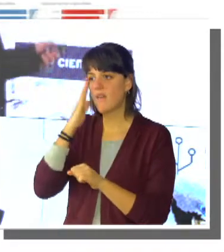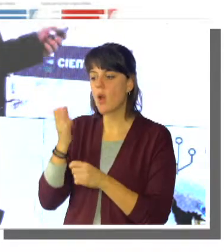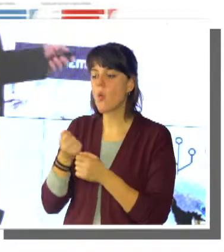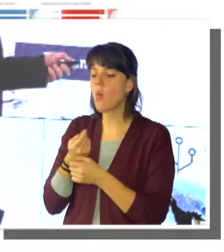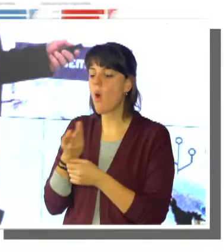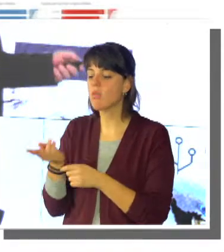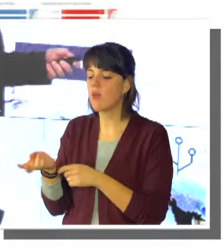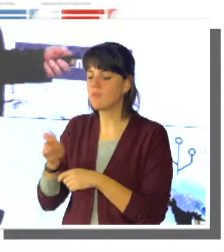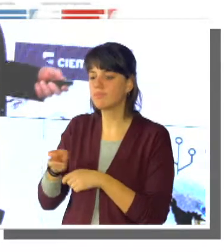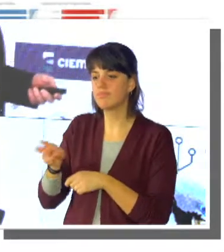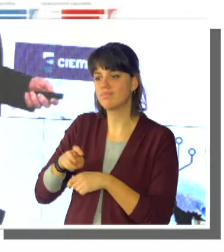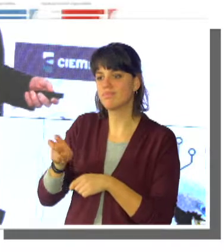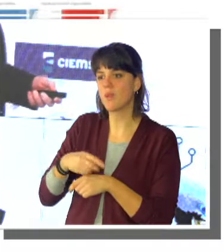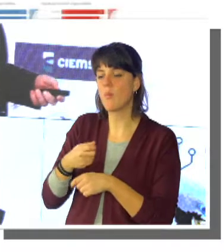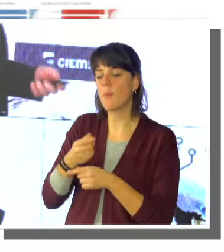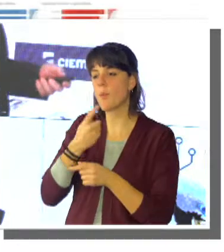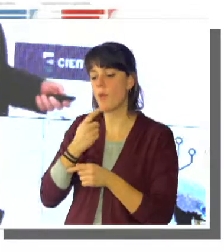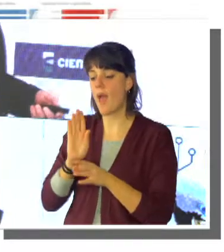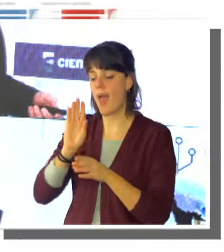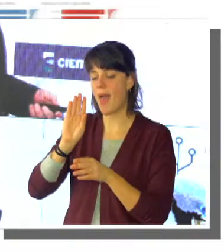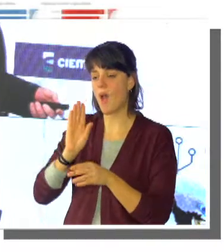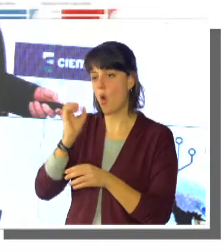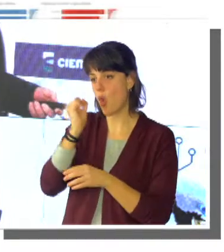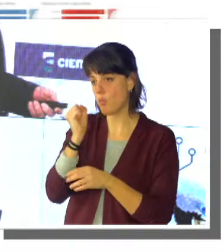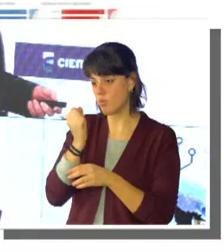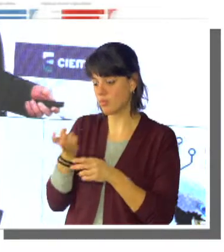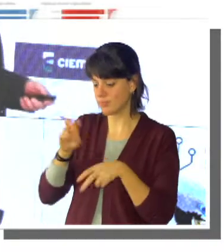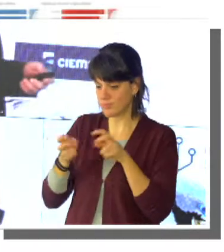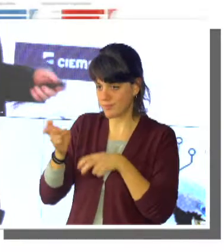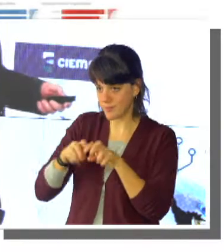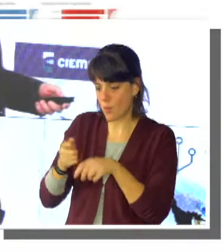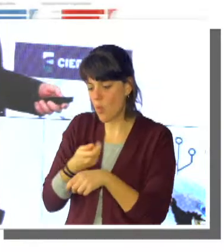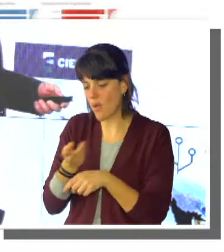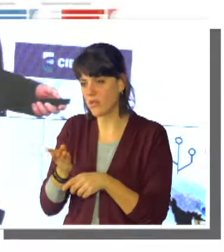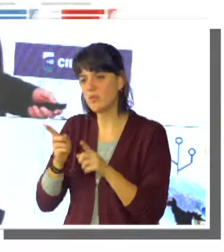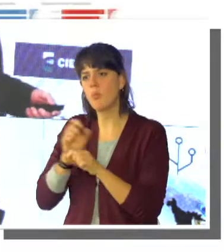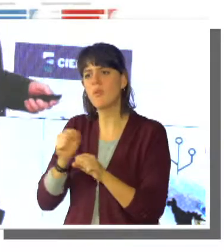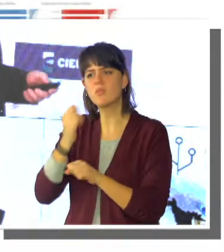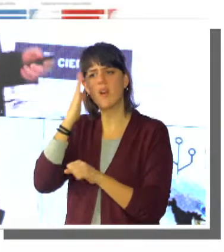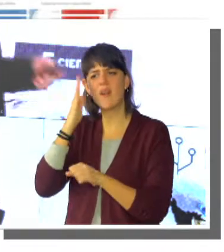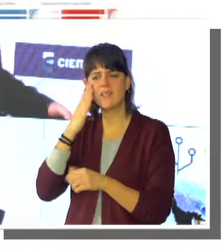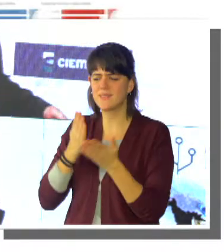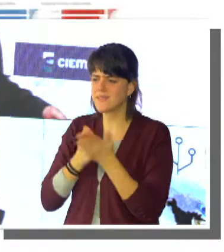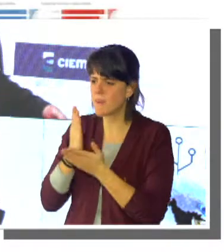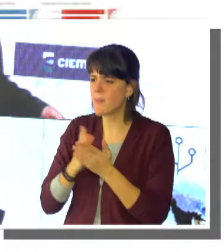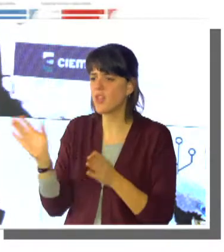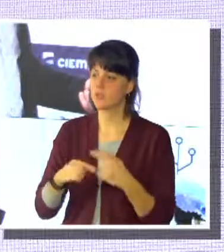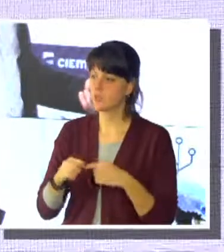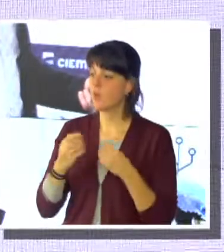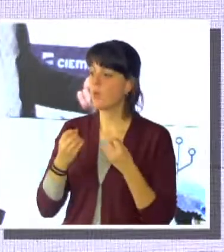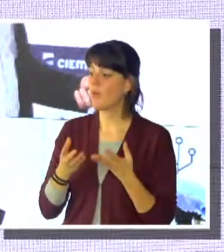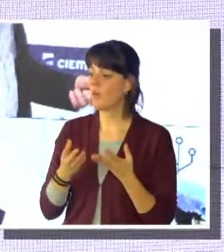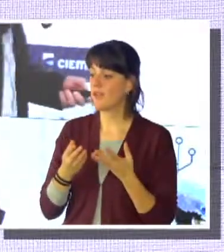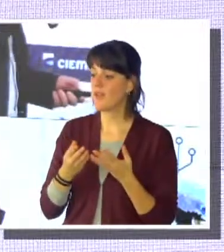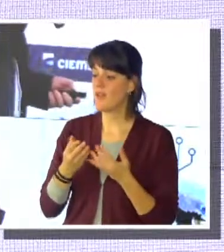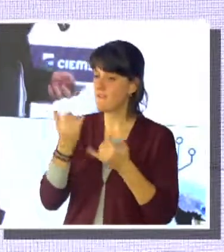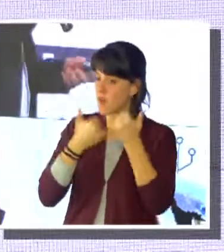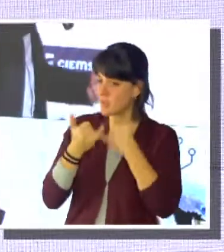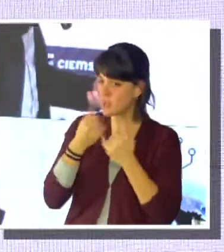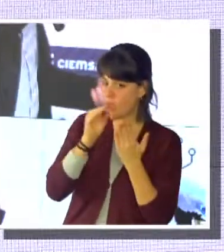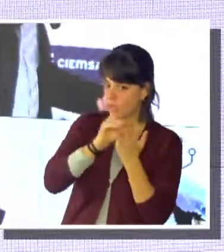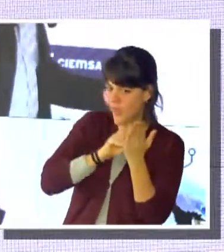les voy a hablar de la aplicación del cumplimiento de los horarios. Y esta aplicación surgió del interés de analizar cómo se comportan los